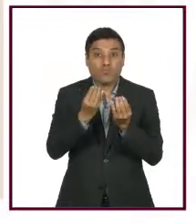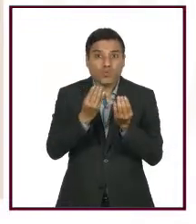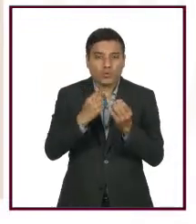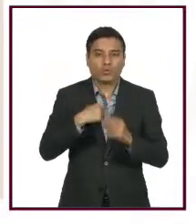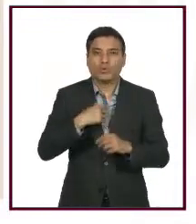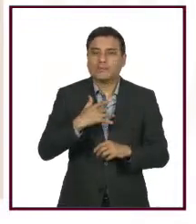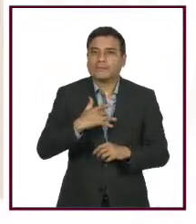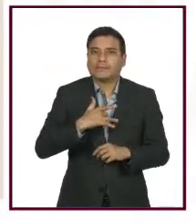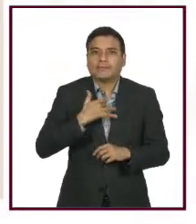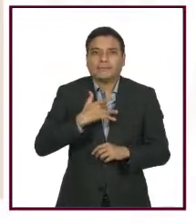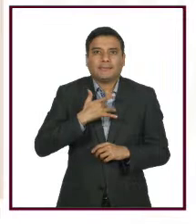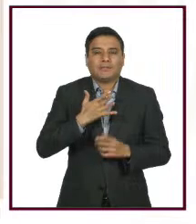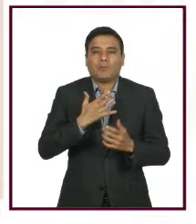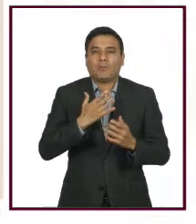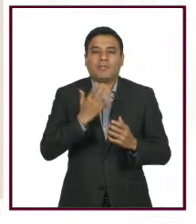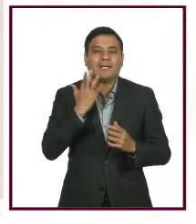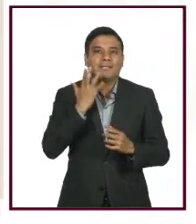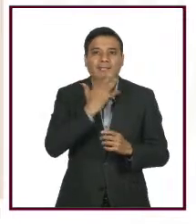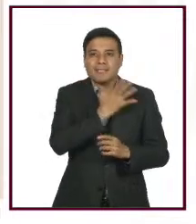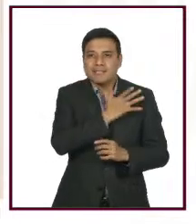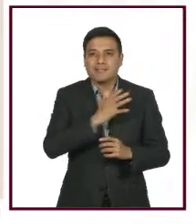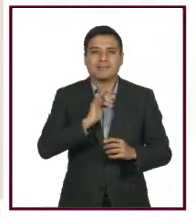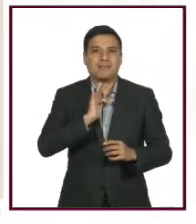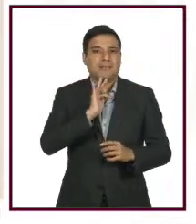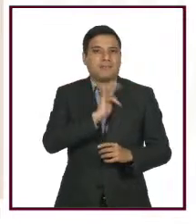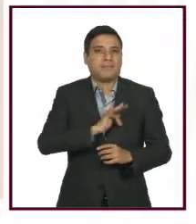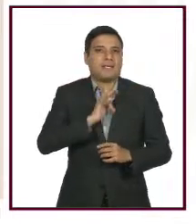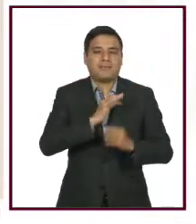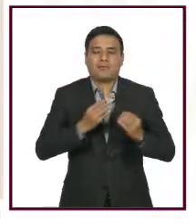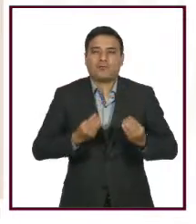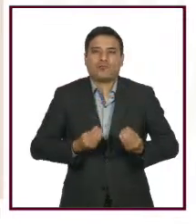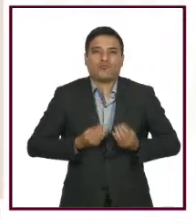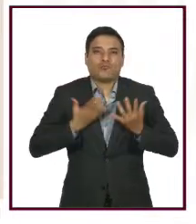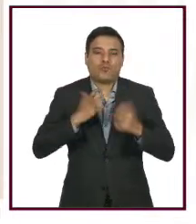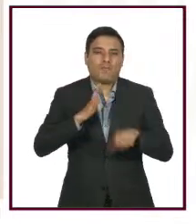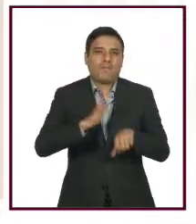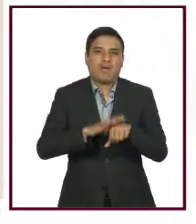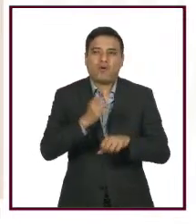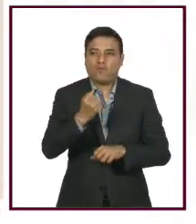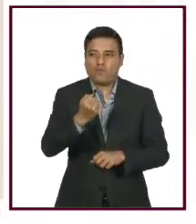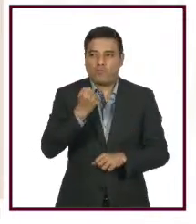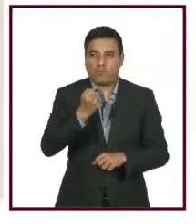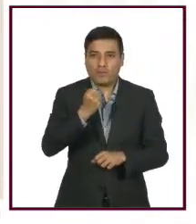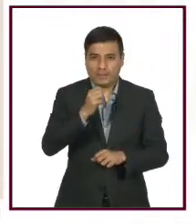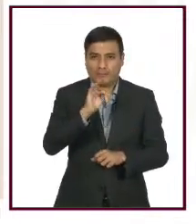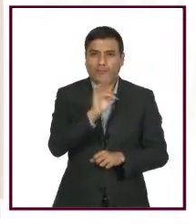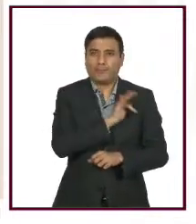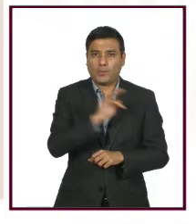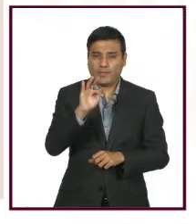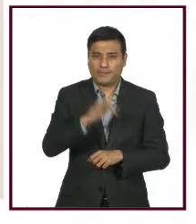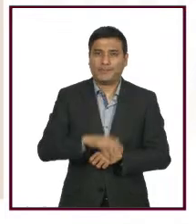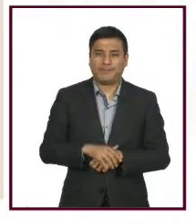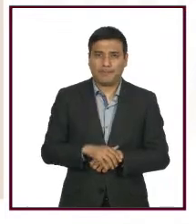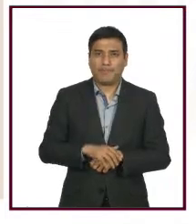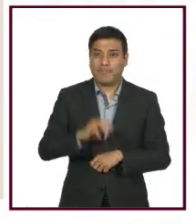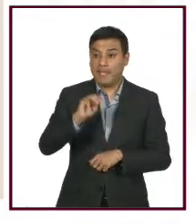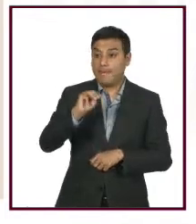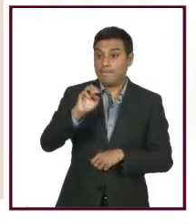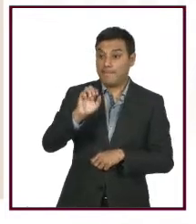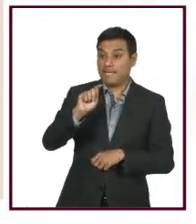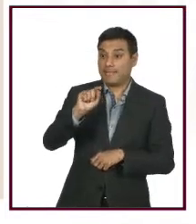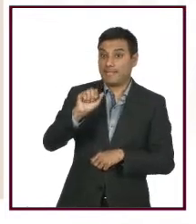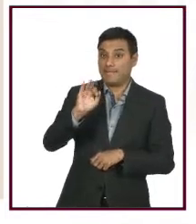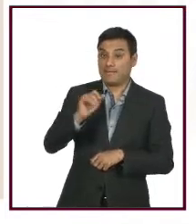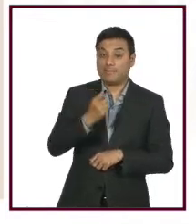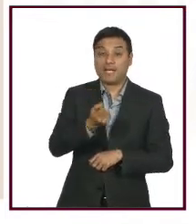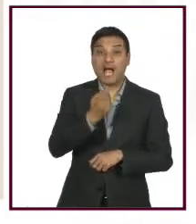euforia y de placer sea pues mucho mayor a cualquier otra actividad que realicemos. Pero el estar consumiendo la metanfetamina